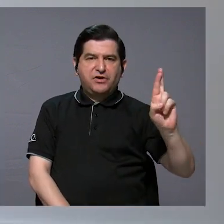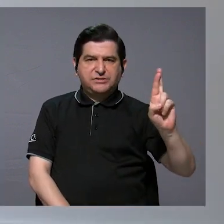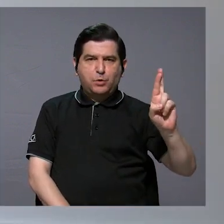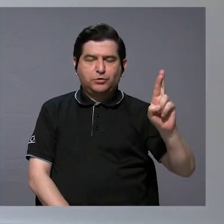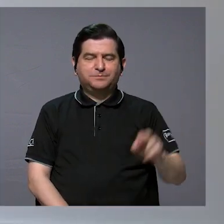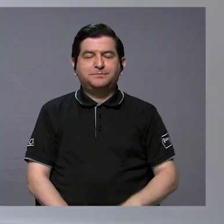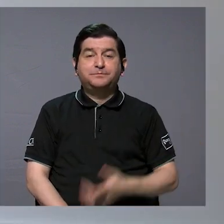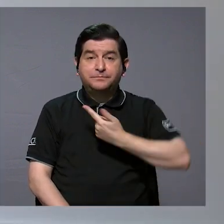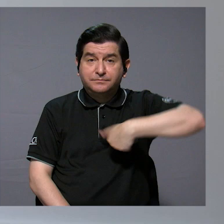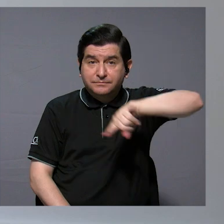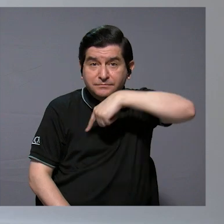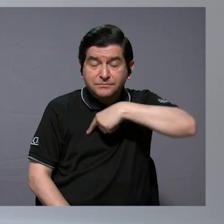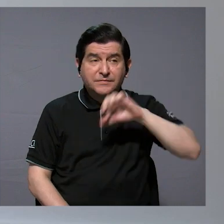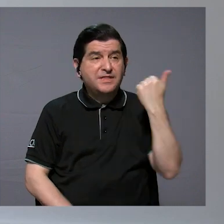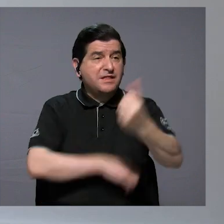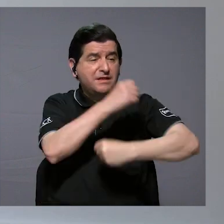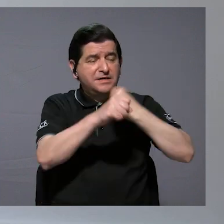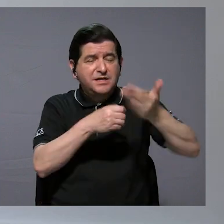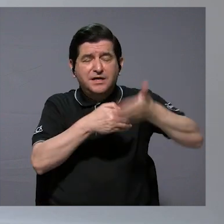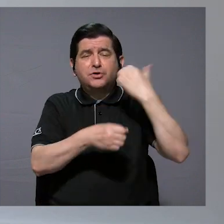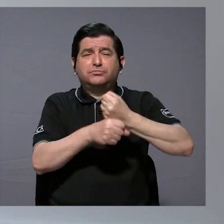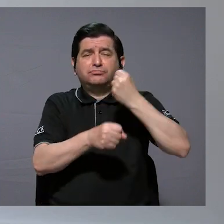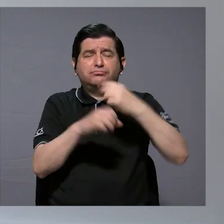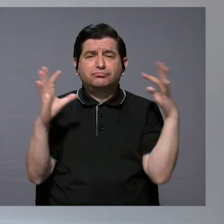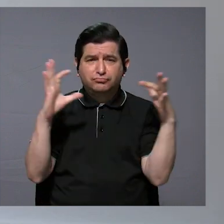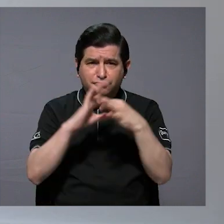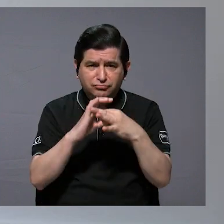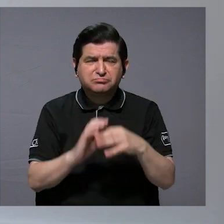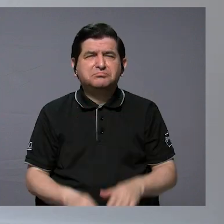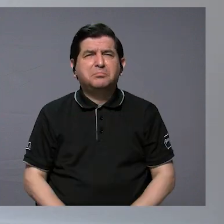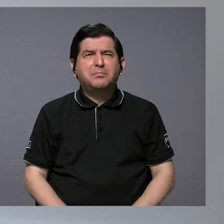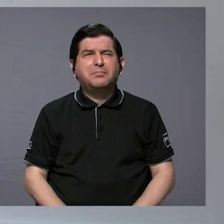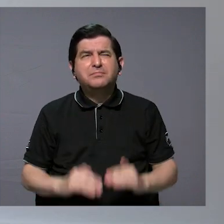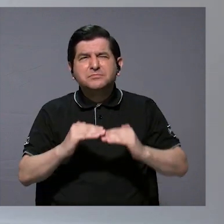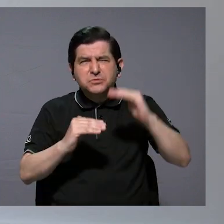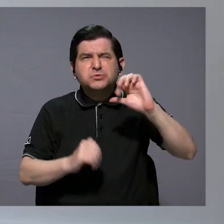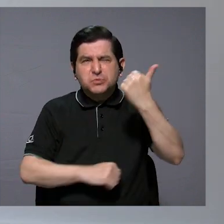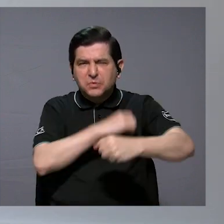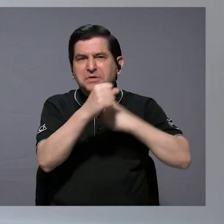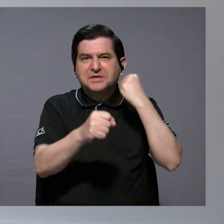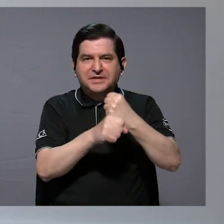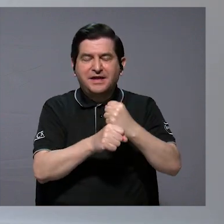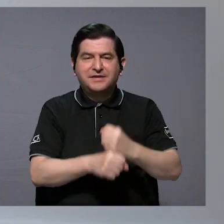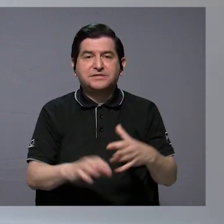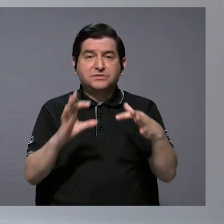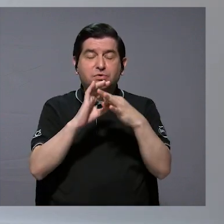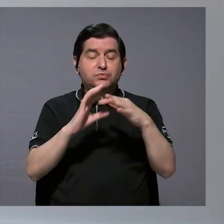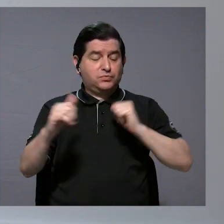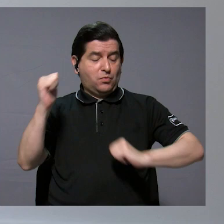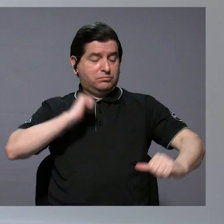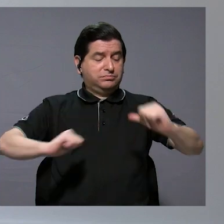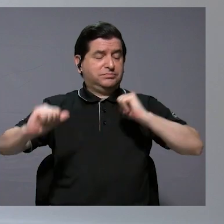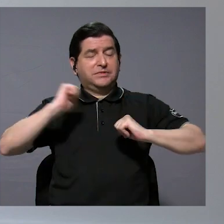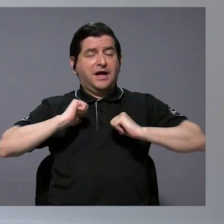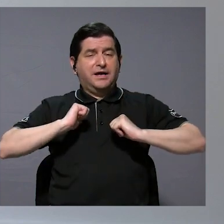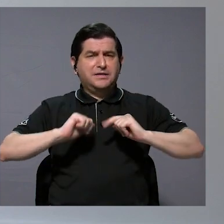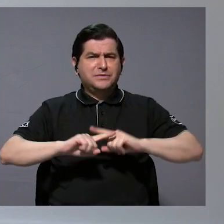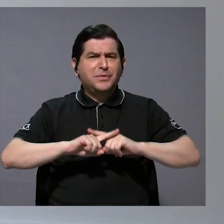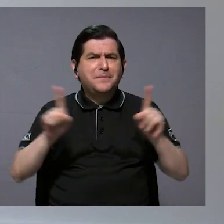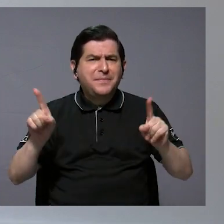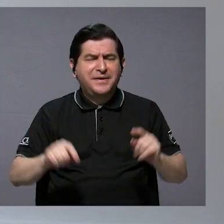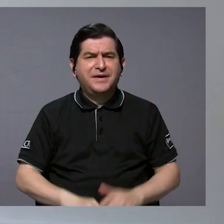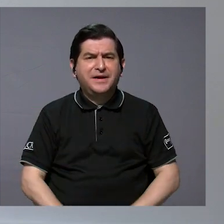y Mariela Richmond. Nosotras hace 10 años que trabajamos juntas, bueno 10 un poquito más, y nos unió el